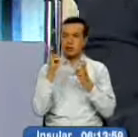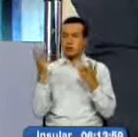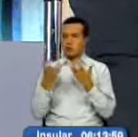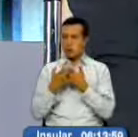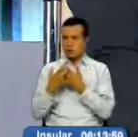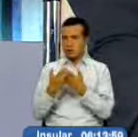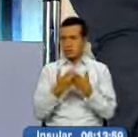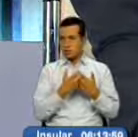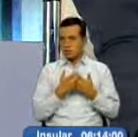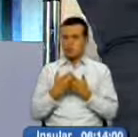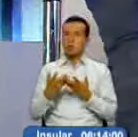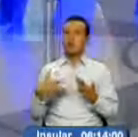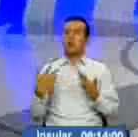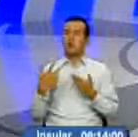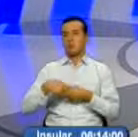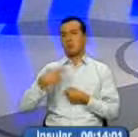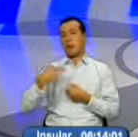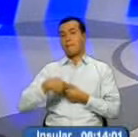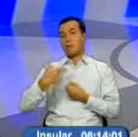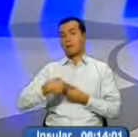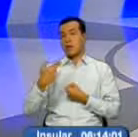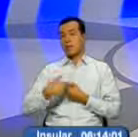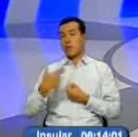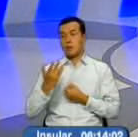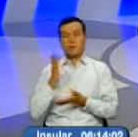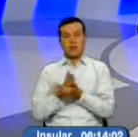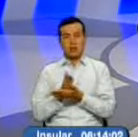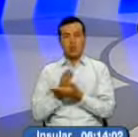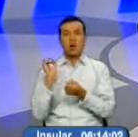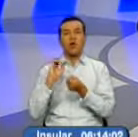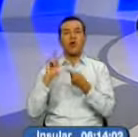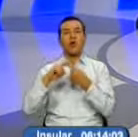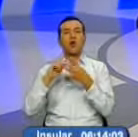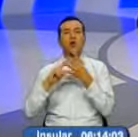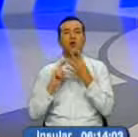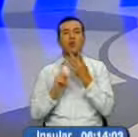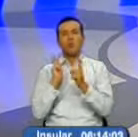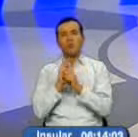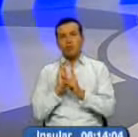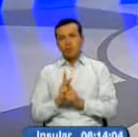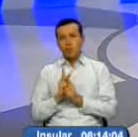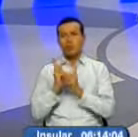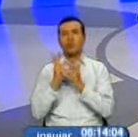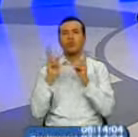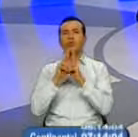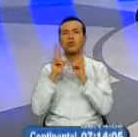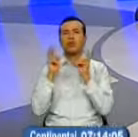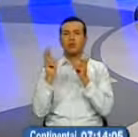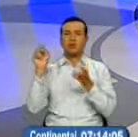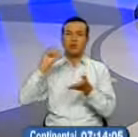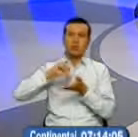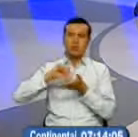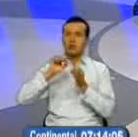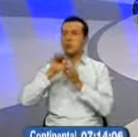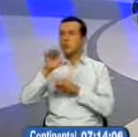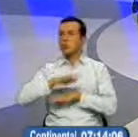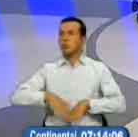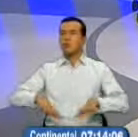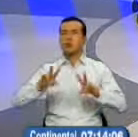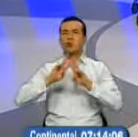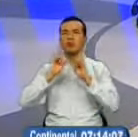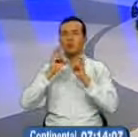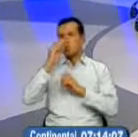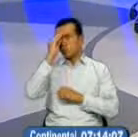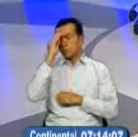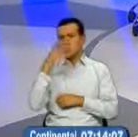social, pero ¿cómo evitar la deserción y cómo mejorar y potencializar o eliminar esas brechas o diferencias entre rural y urbano en términos